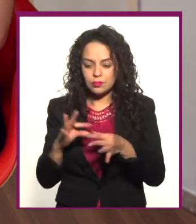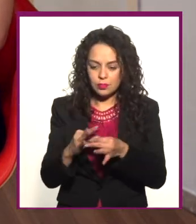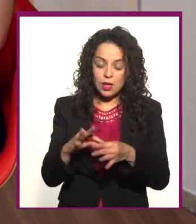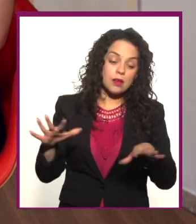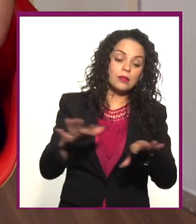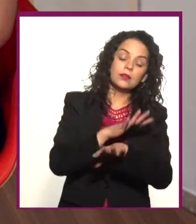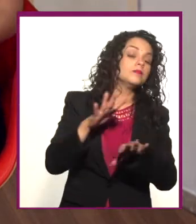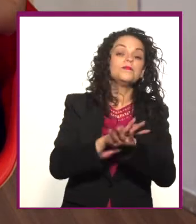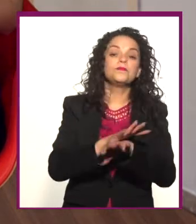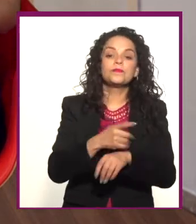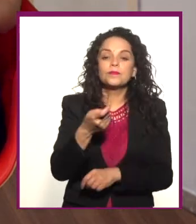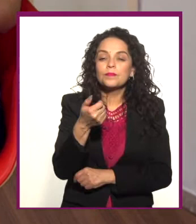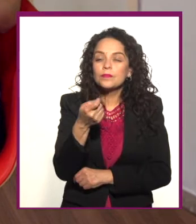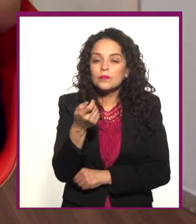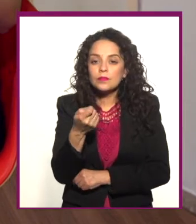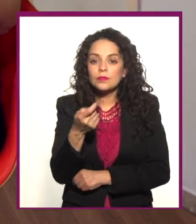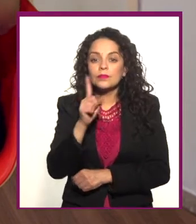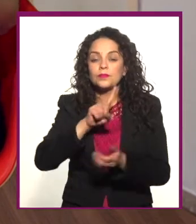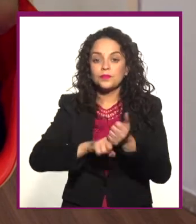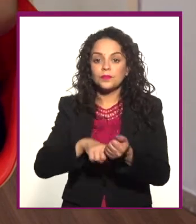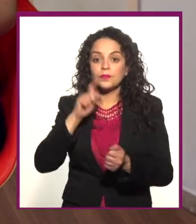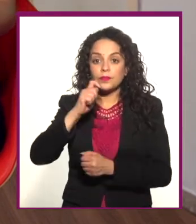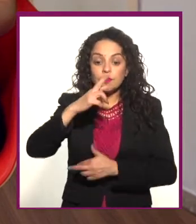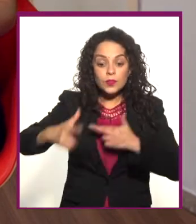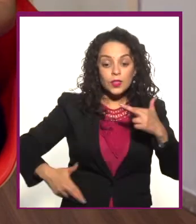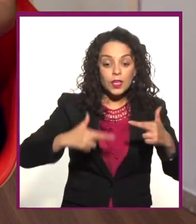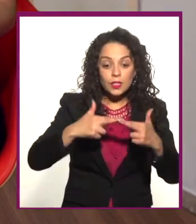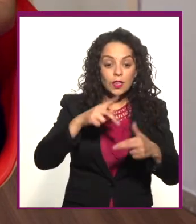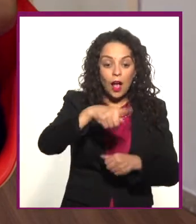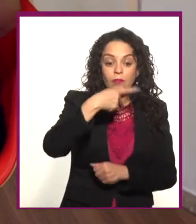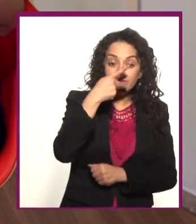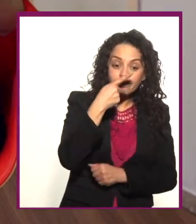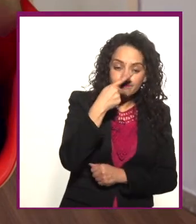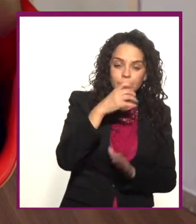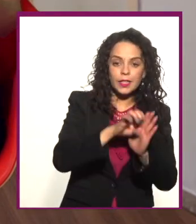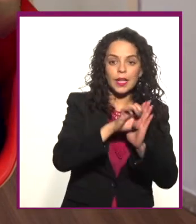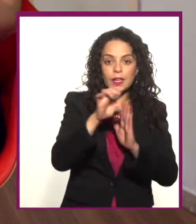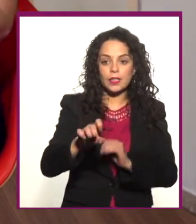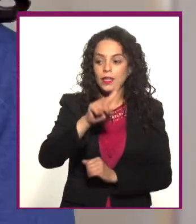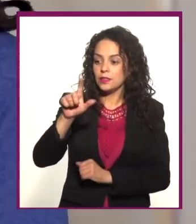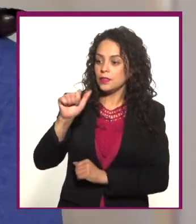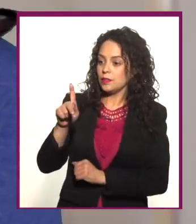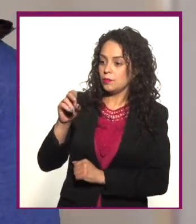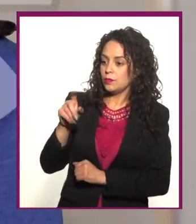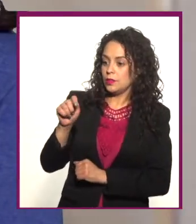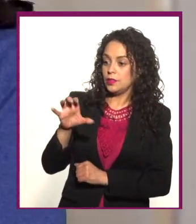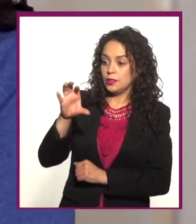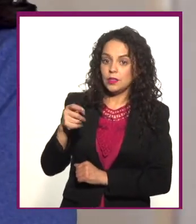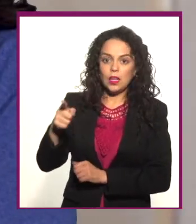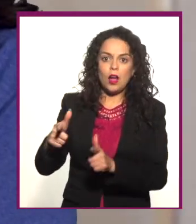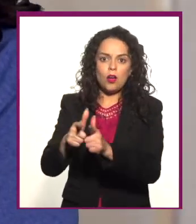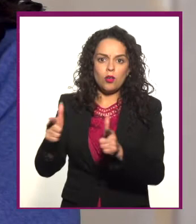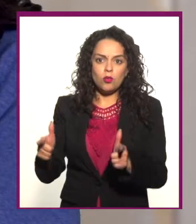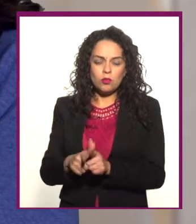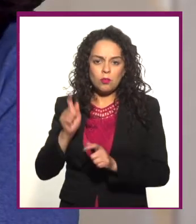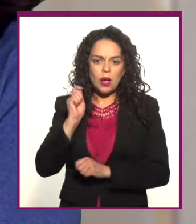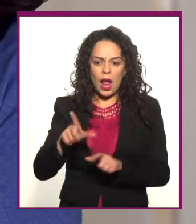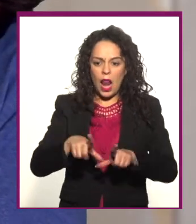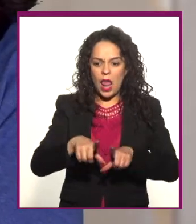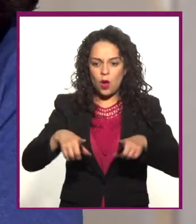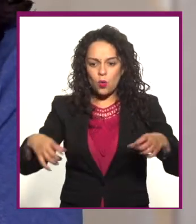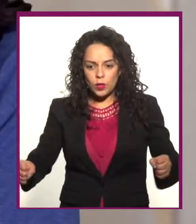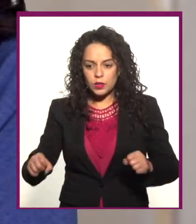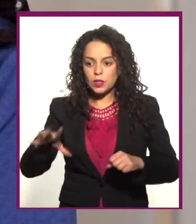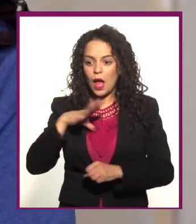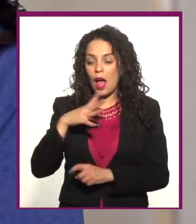lenguas. Pequeños cambios que generalmente tienen que ver con la región en la que se habla. Por ejemplo, el zapoteco, que es una